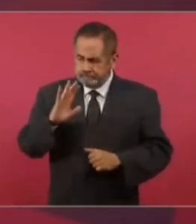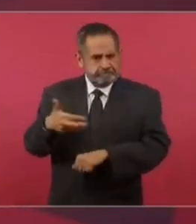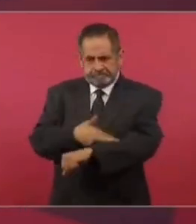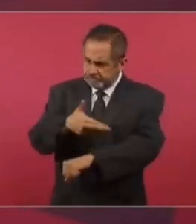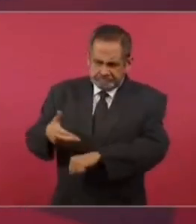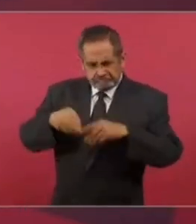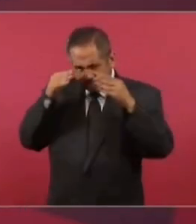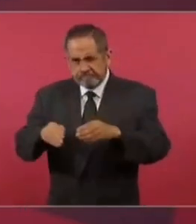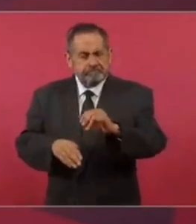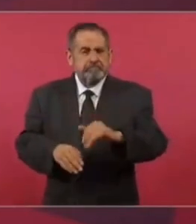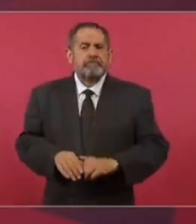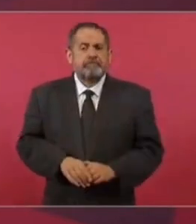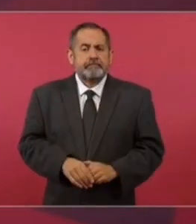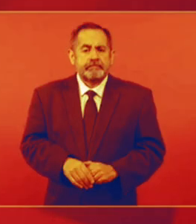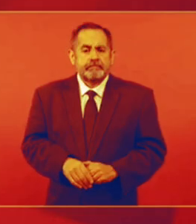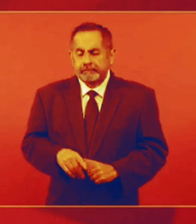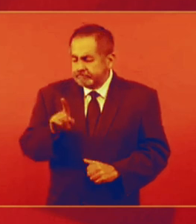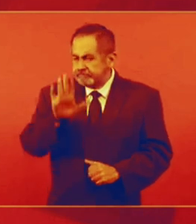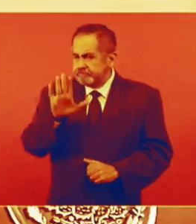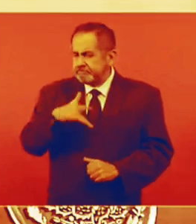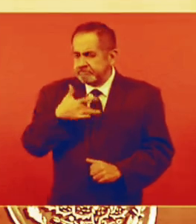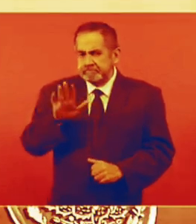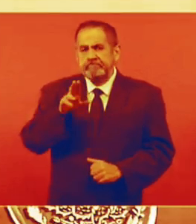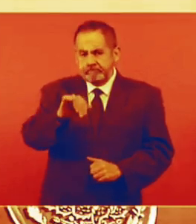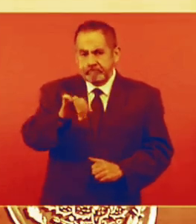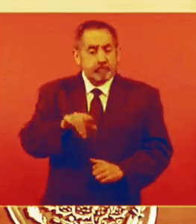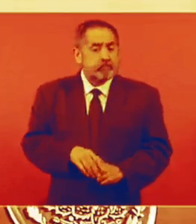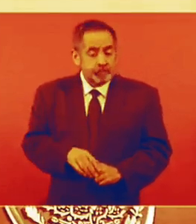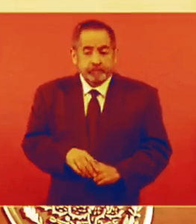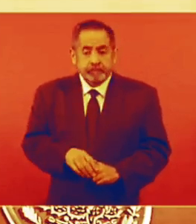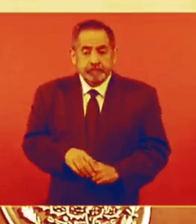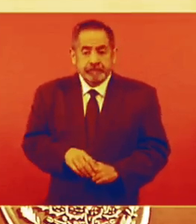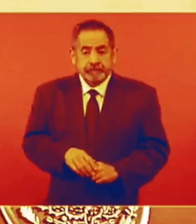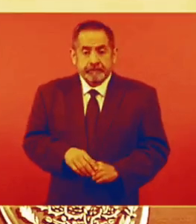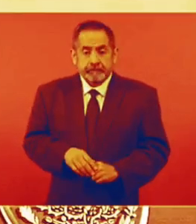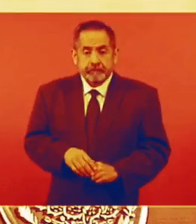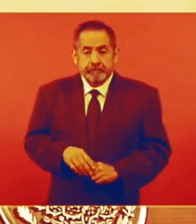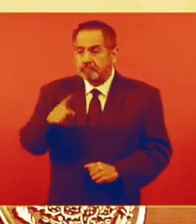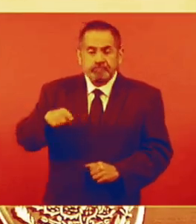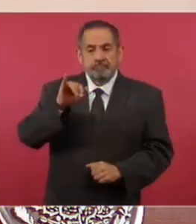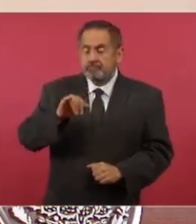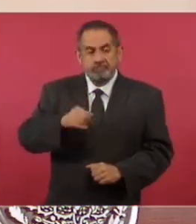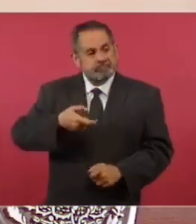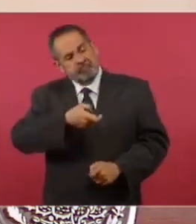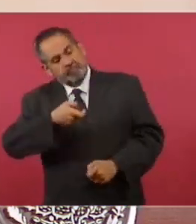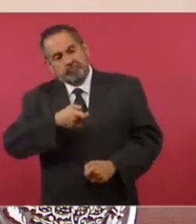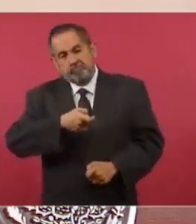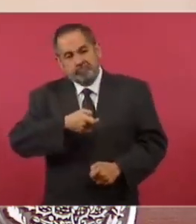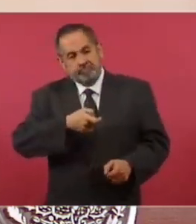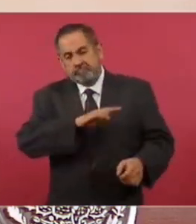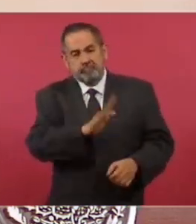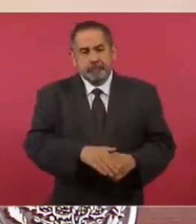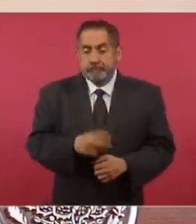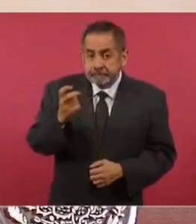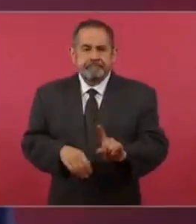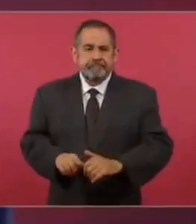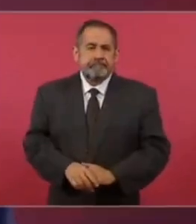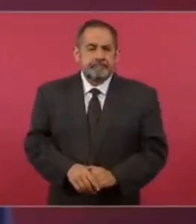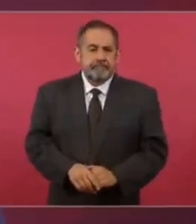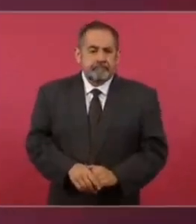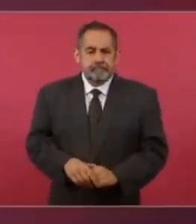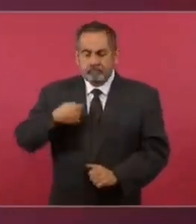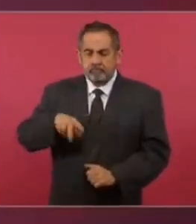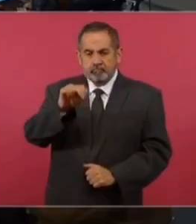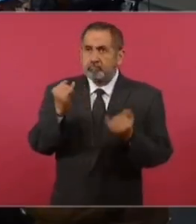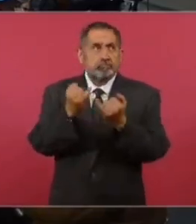actuando. Al parecer, sí hubo ajusticiamiento. Y eso no se puede permitir.